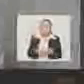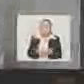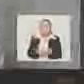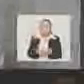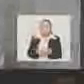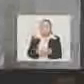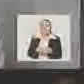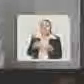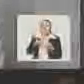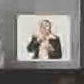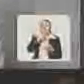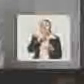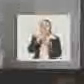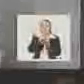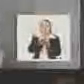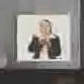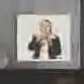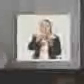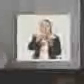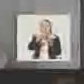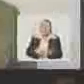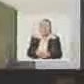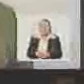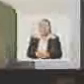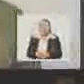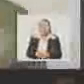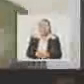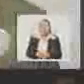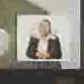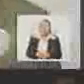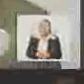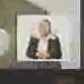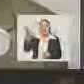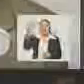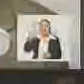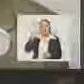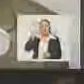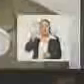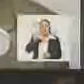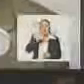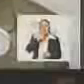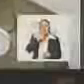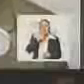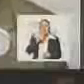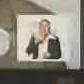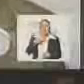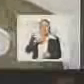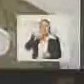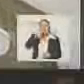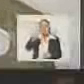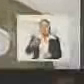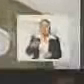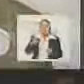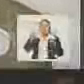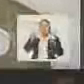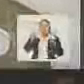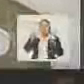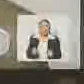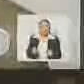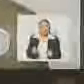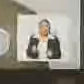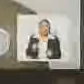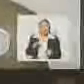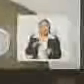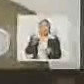del Partido Morena. Adelante. Decía hace un momento que la seguridad es producto del